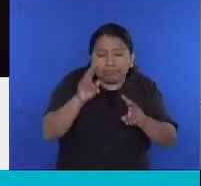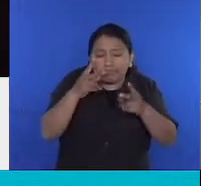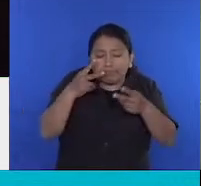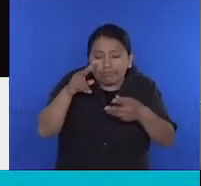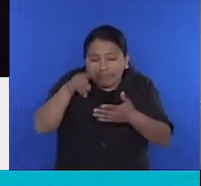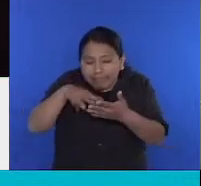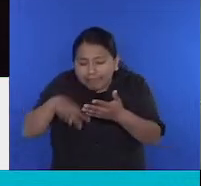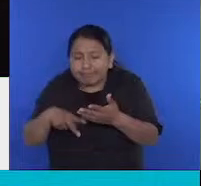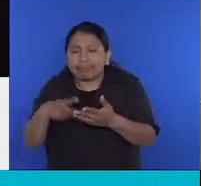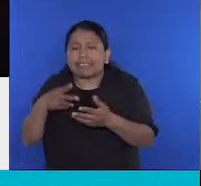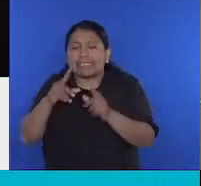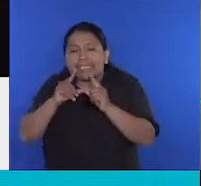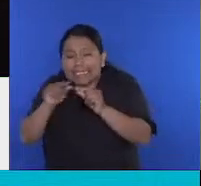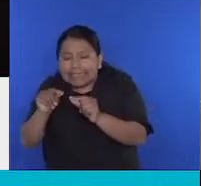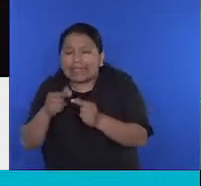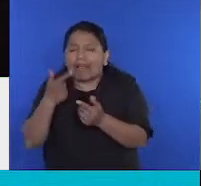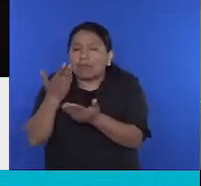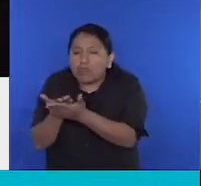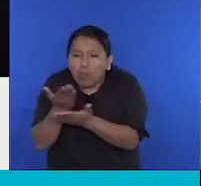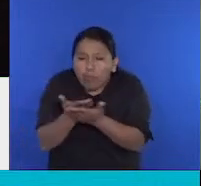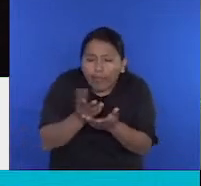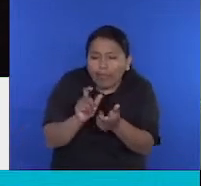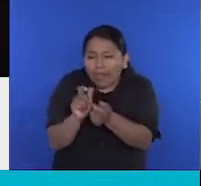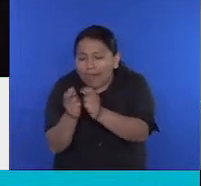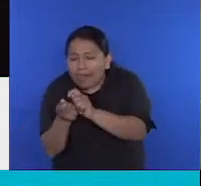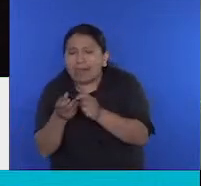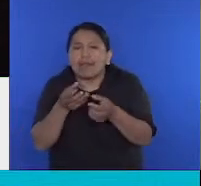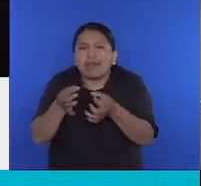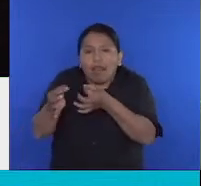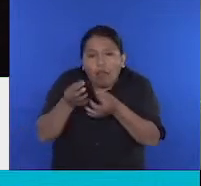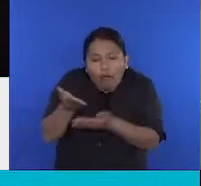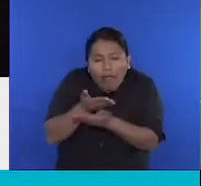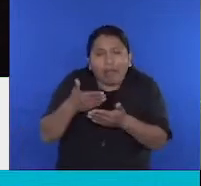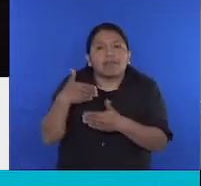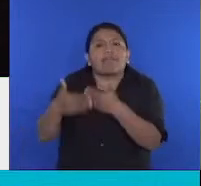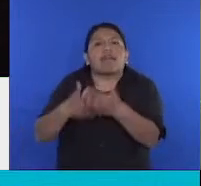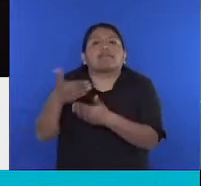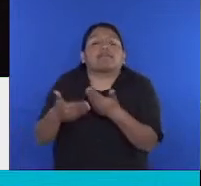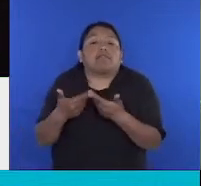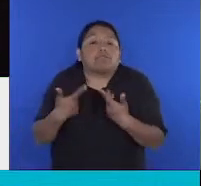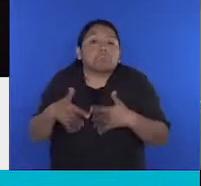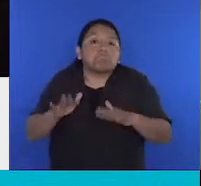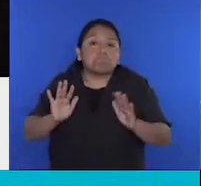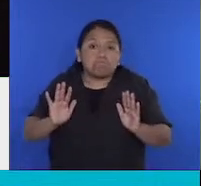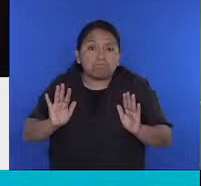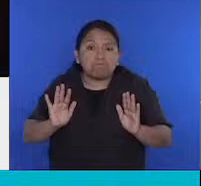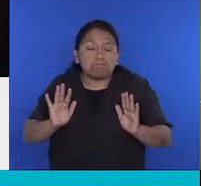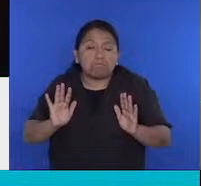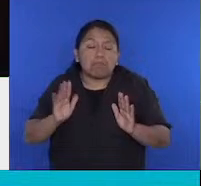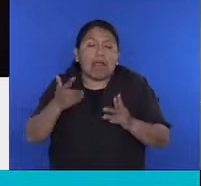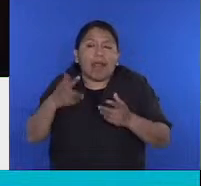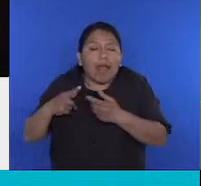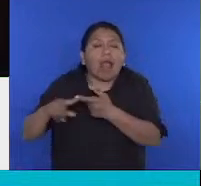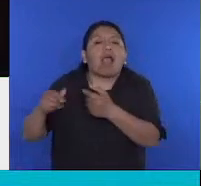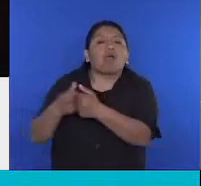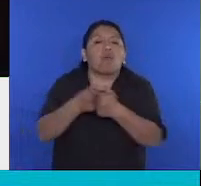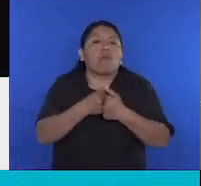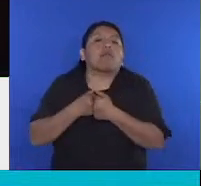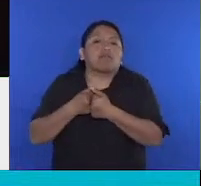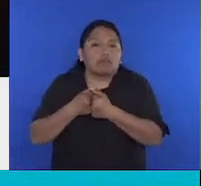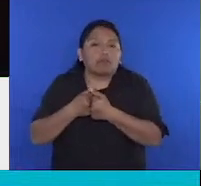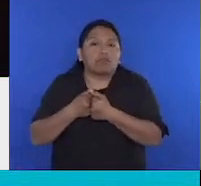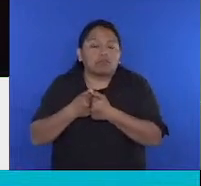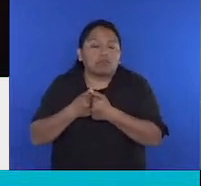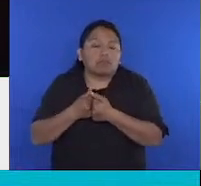propuestas, dialogar y avanzar en la medida de lo posible hacia el consenso cuando eso se puede dar. Y cuando